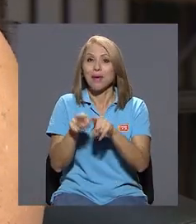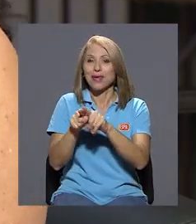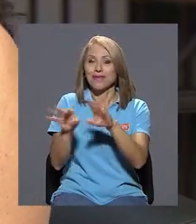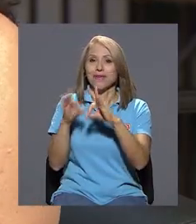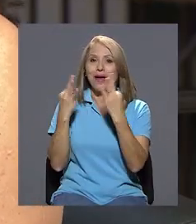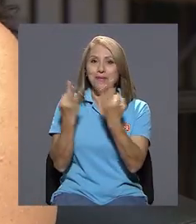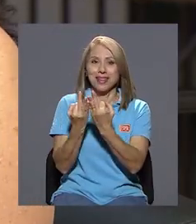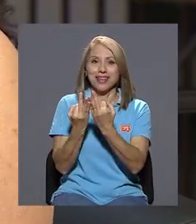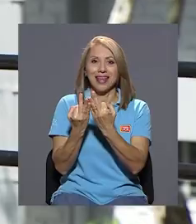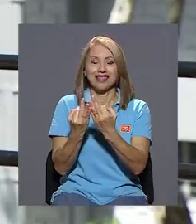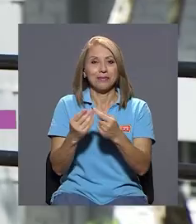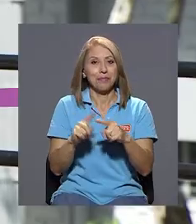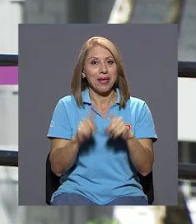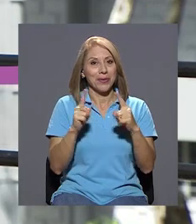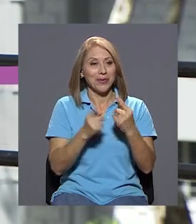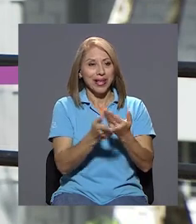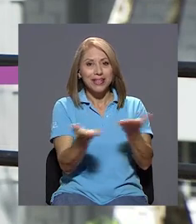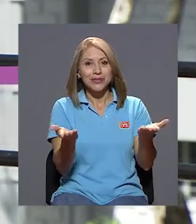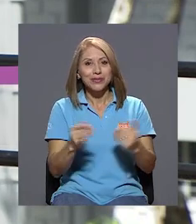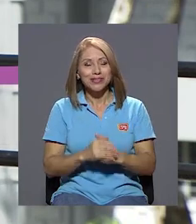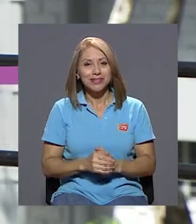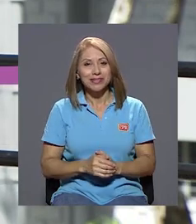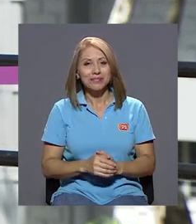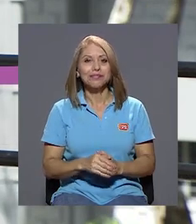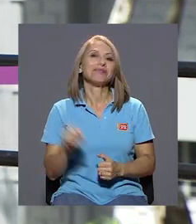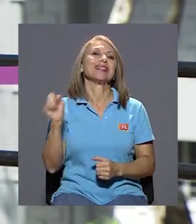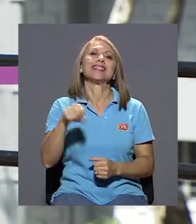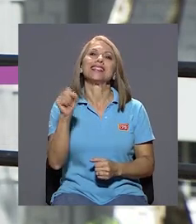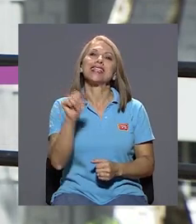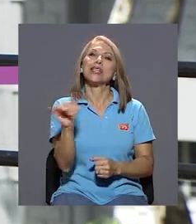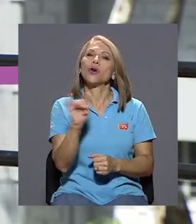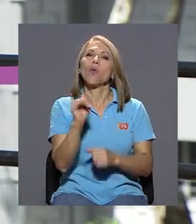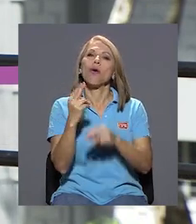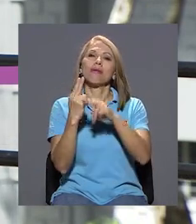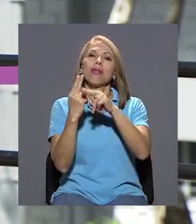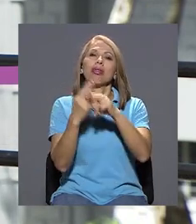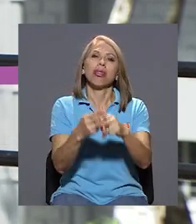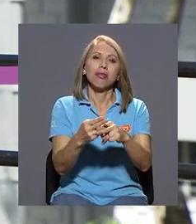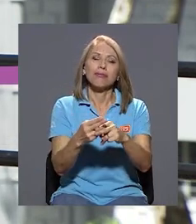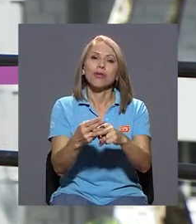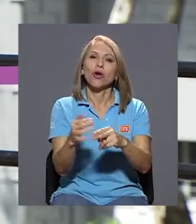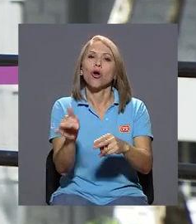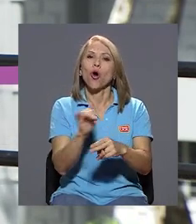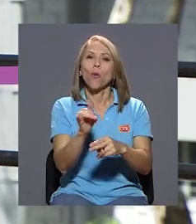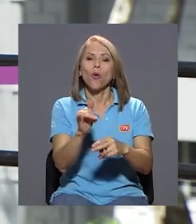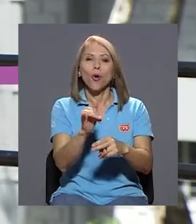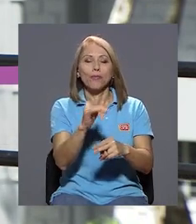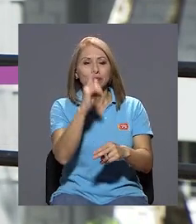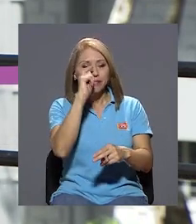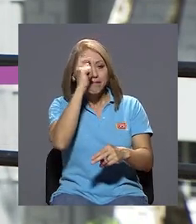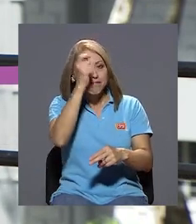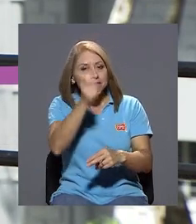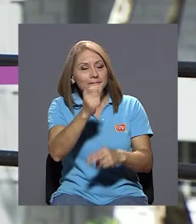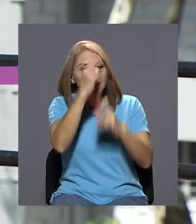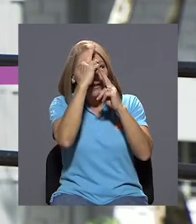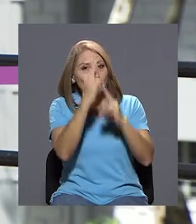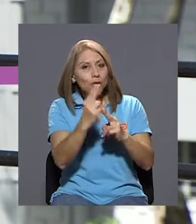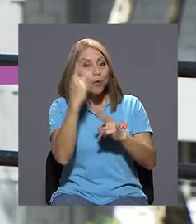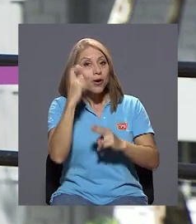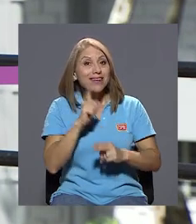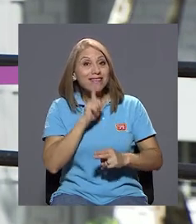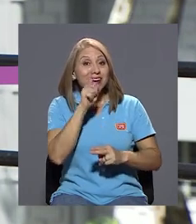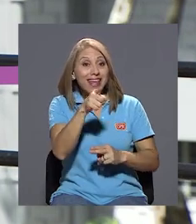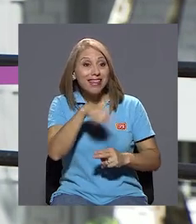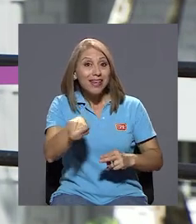también sus familias, pero ellos. Claro, es como llamarlos de una manera, ¿verdad? Como darles honor, porque en realidad